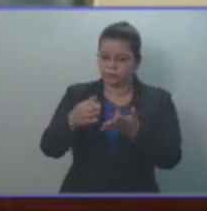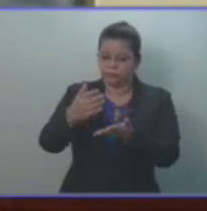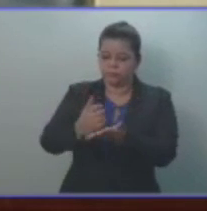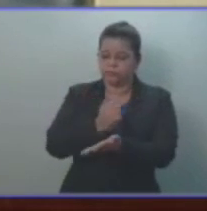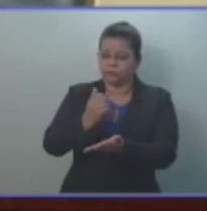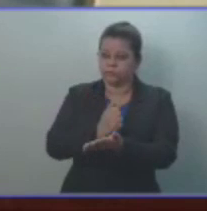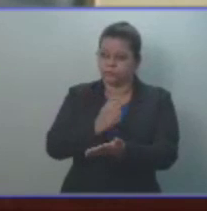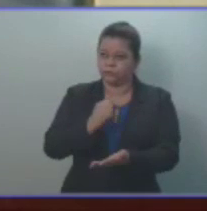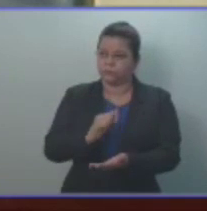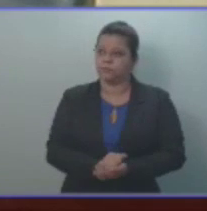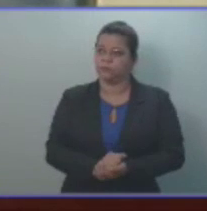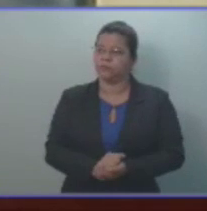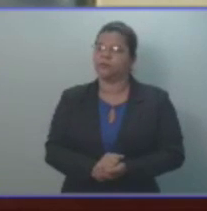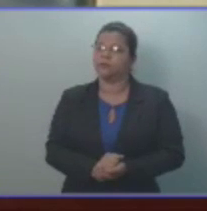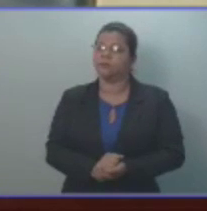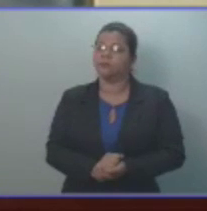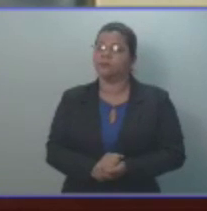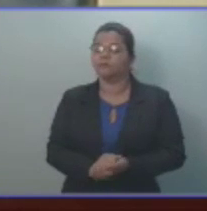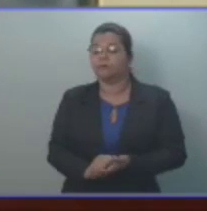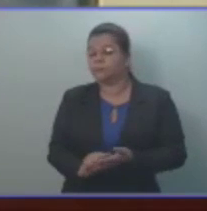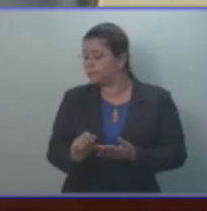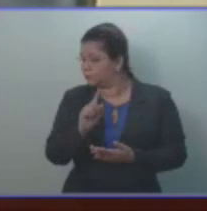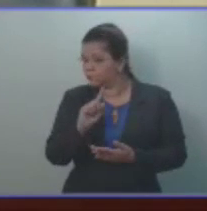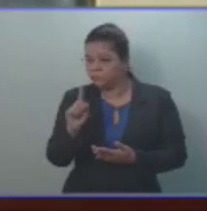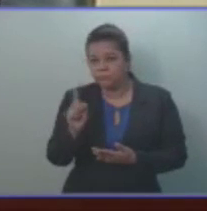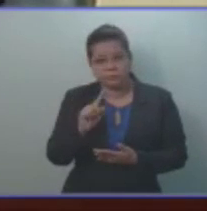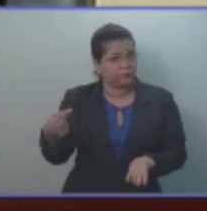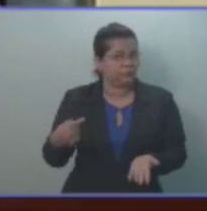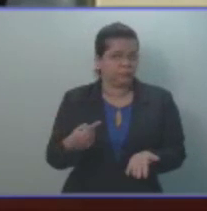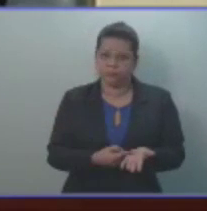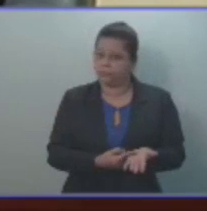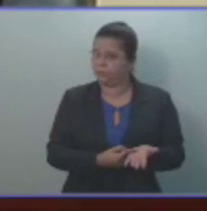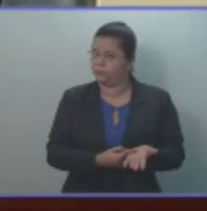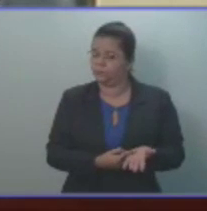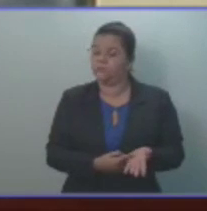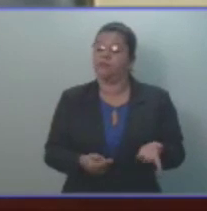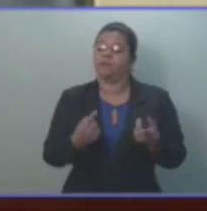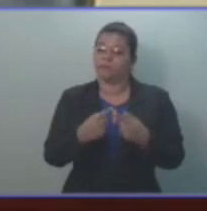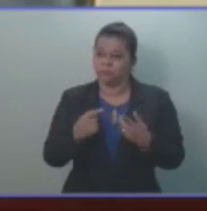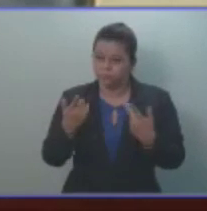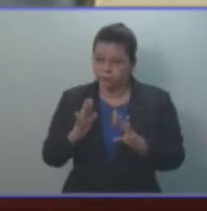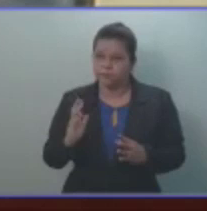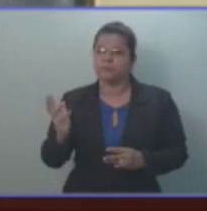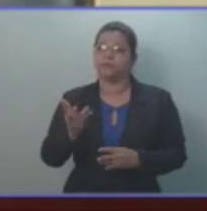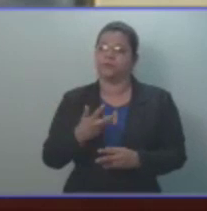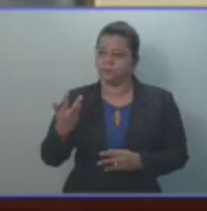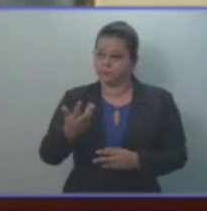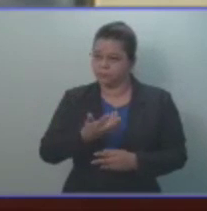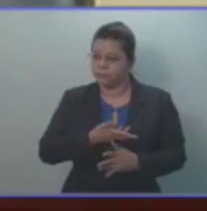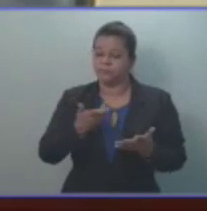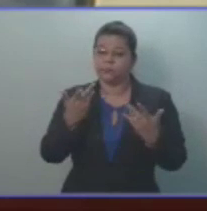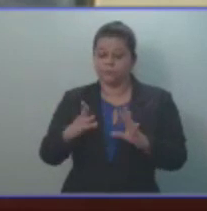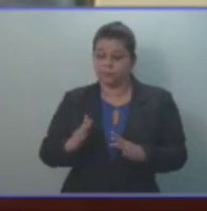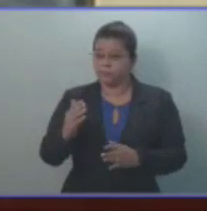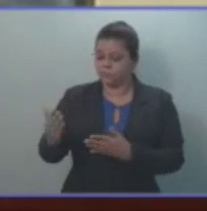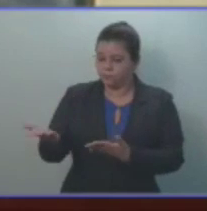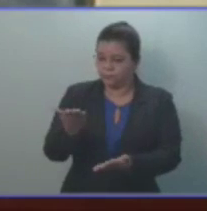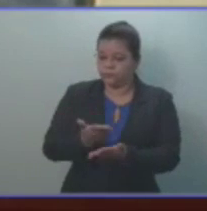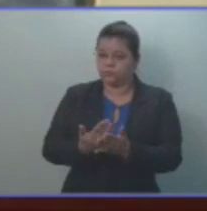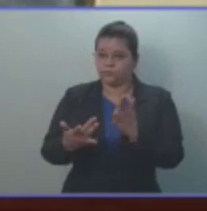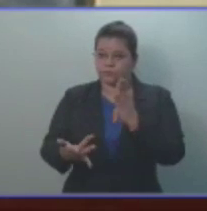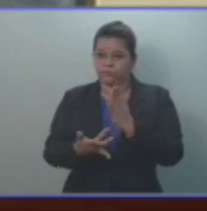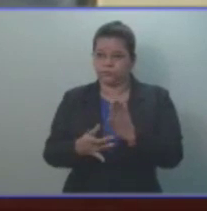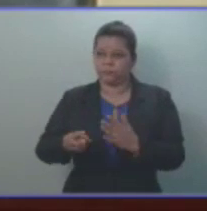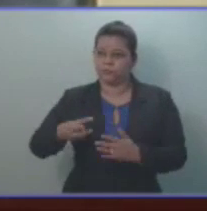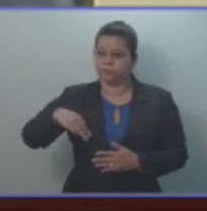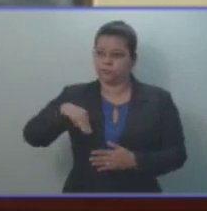la renta. Eso no viene, pero hemos recogido también el aporte técnico del Ministerio de